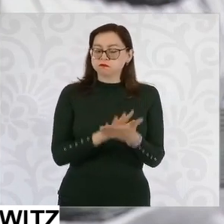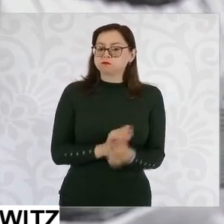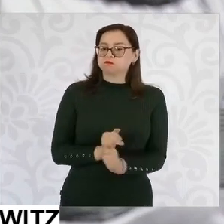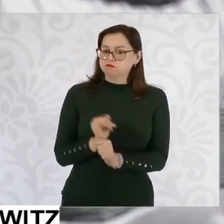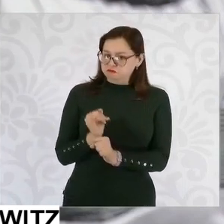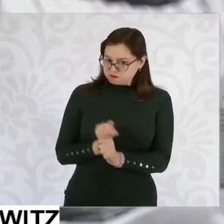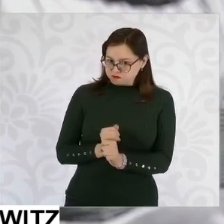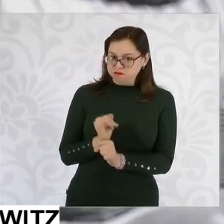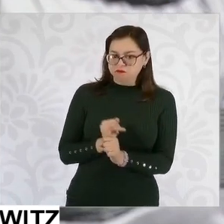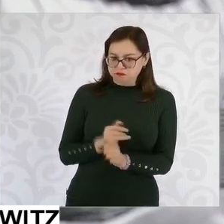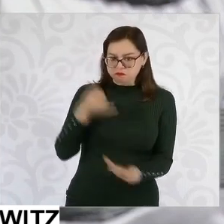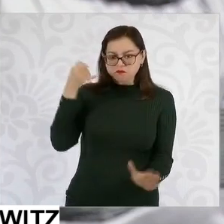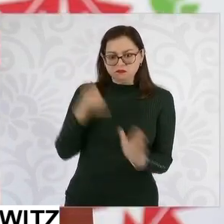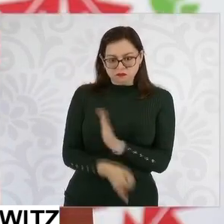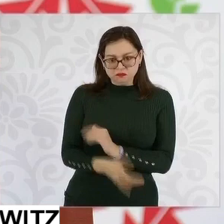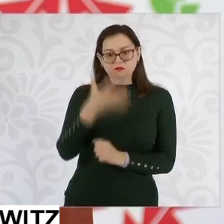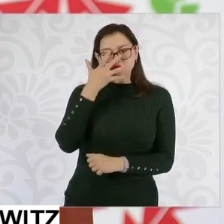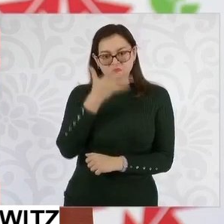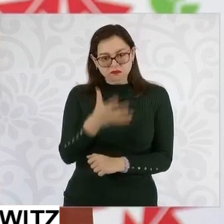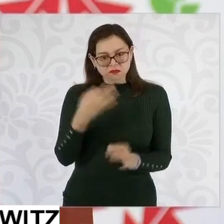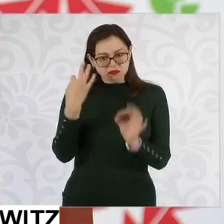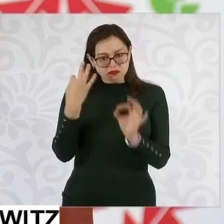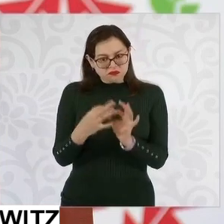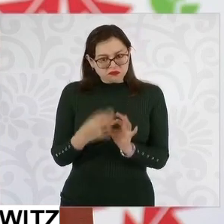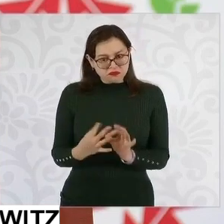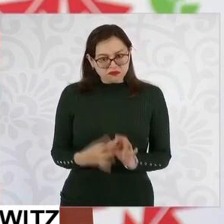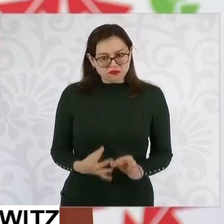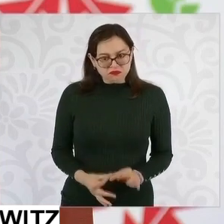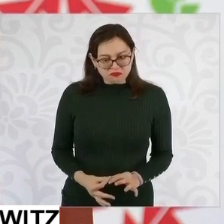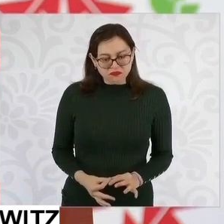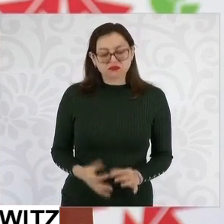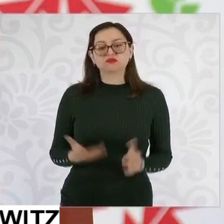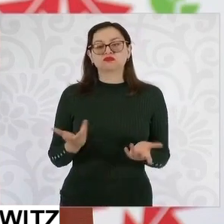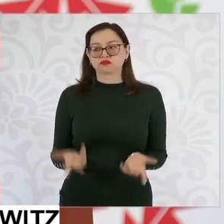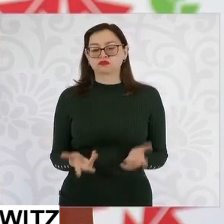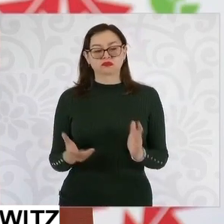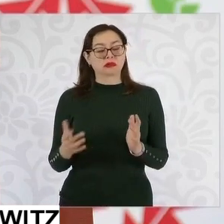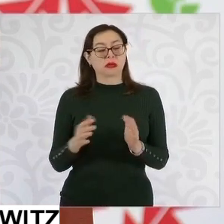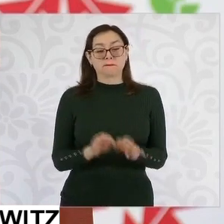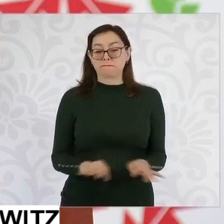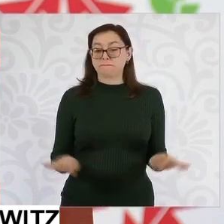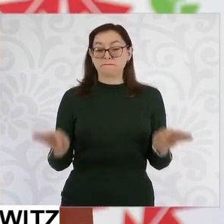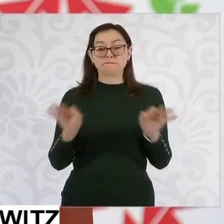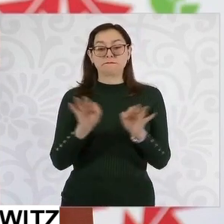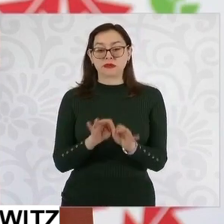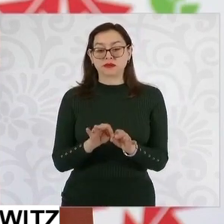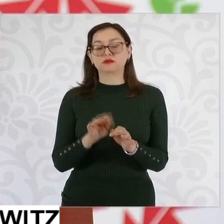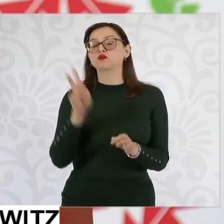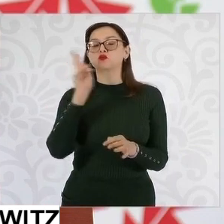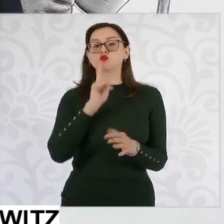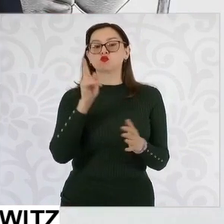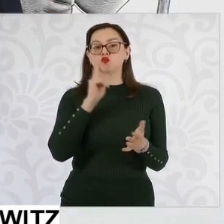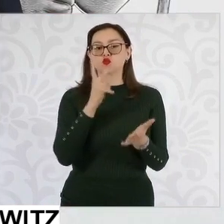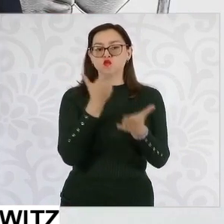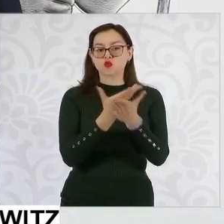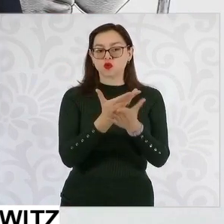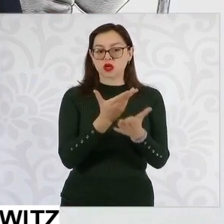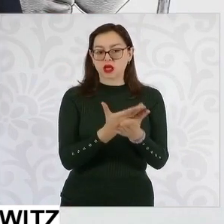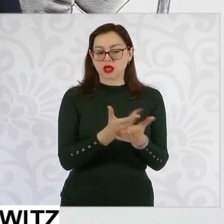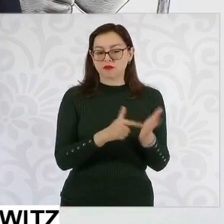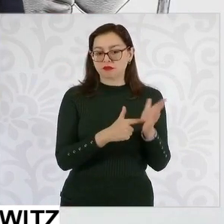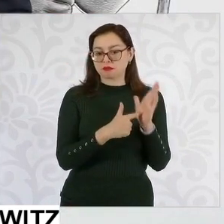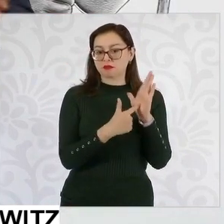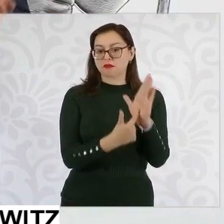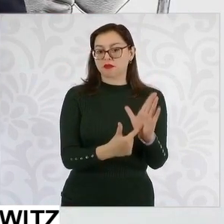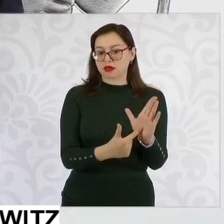investigación completa, rigurosa, basada fundamentalmente en las muestras biológicas